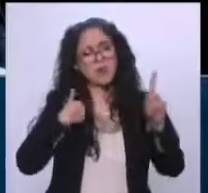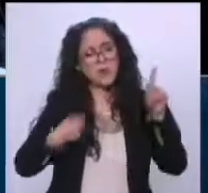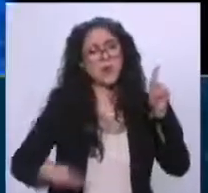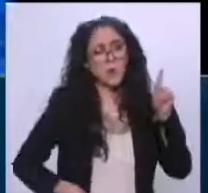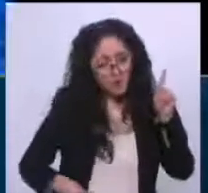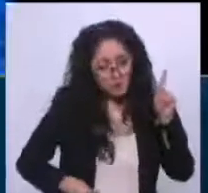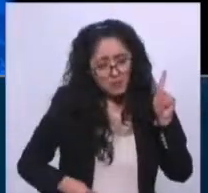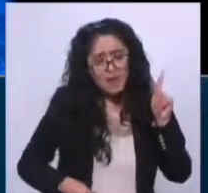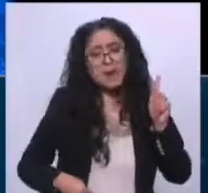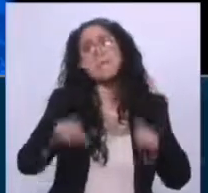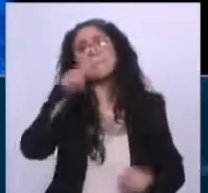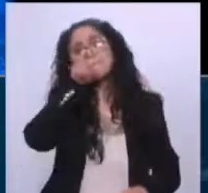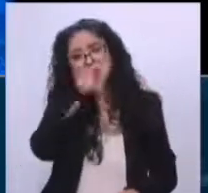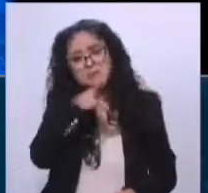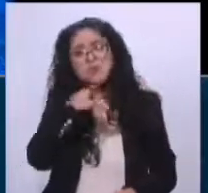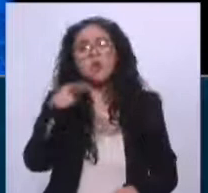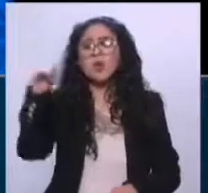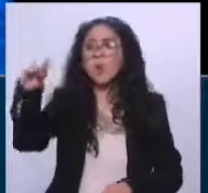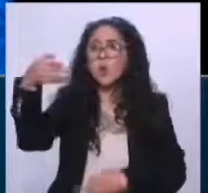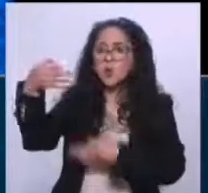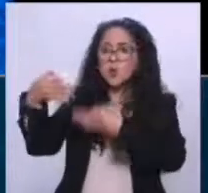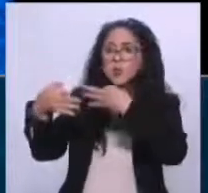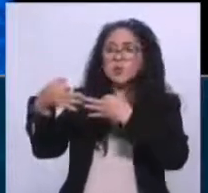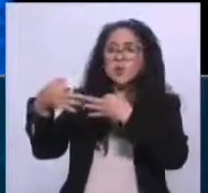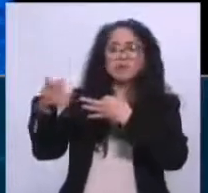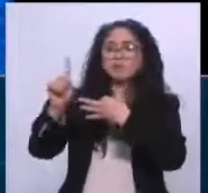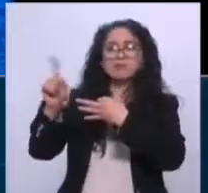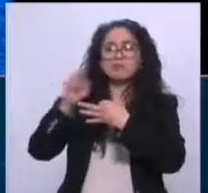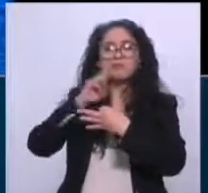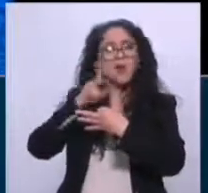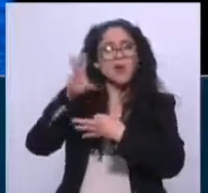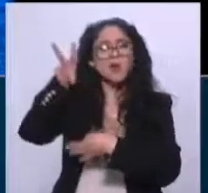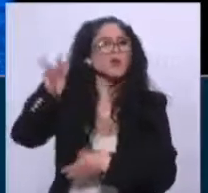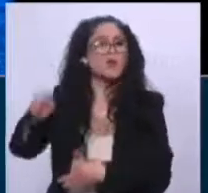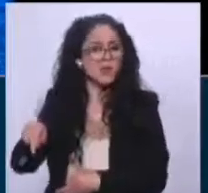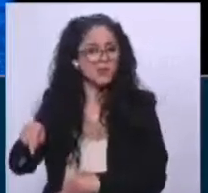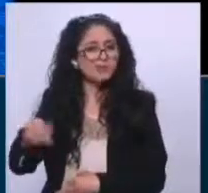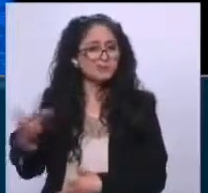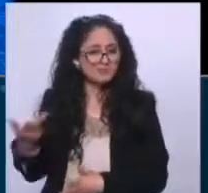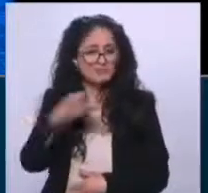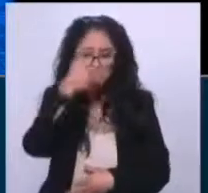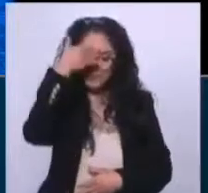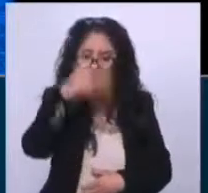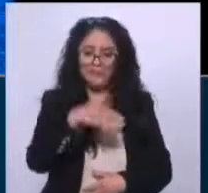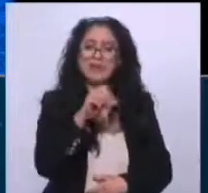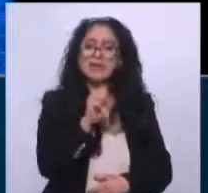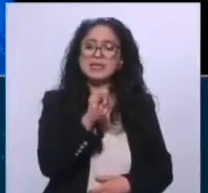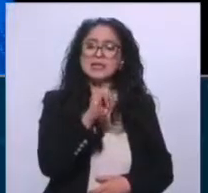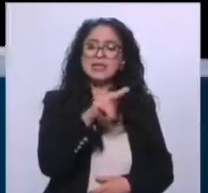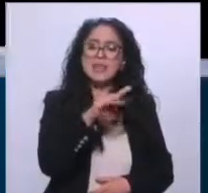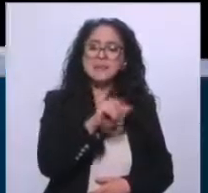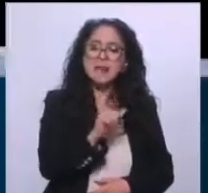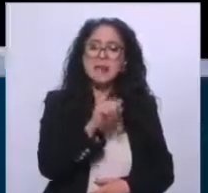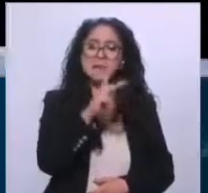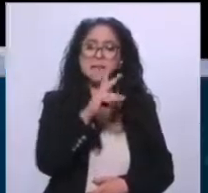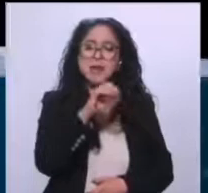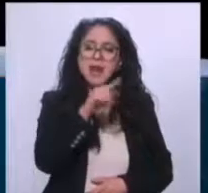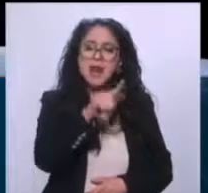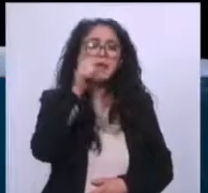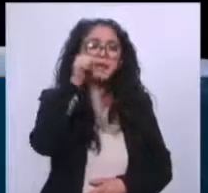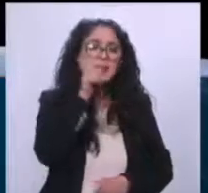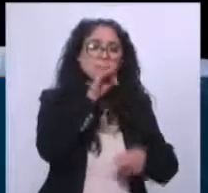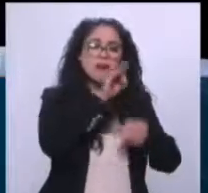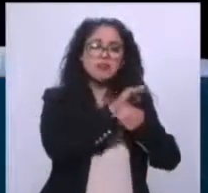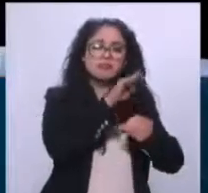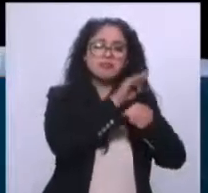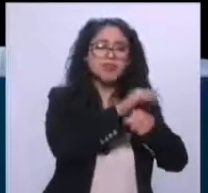juicio, ¿no? A este derecho que tiene. Y recordemos que el sistema penal acusatorio prioriza la presunción de inocencia. Hasta que no existe